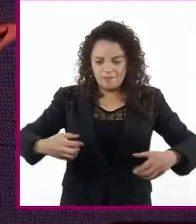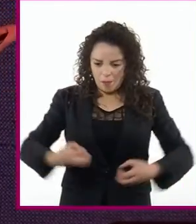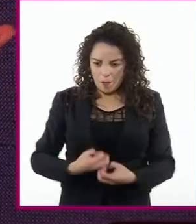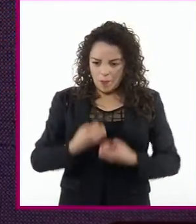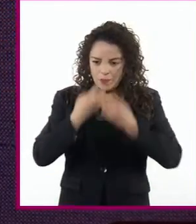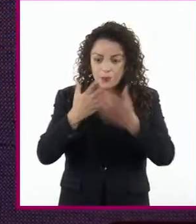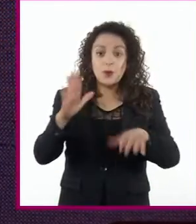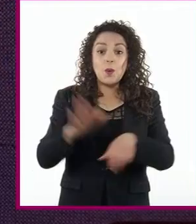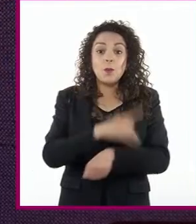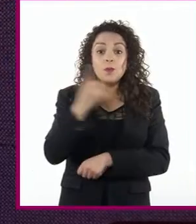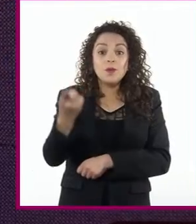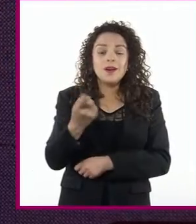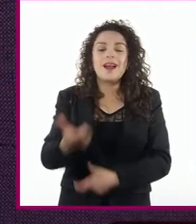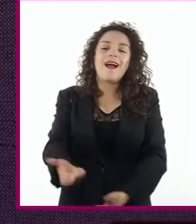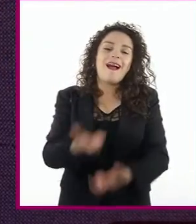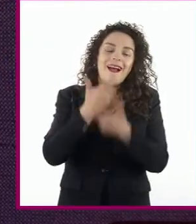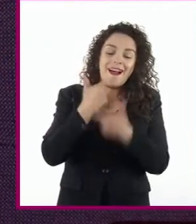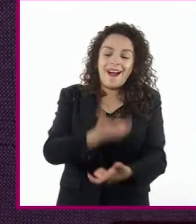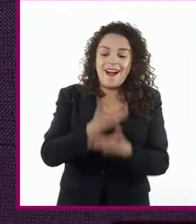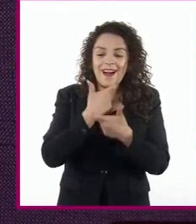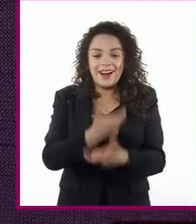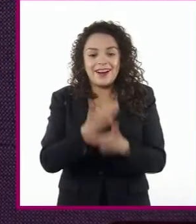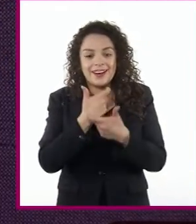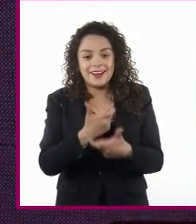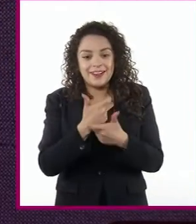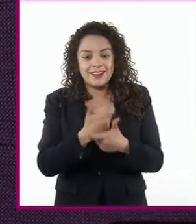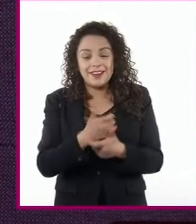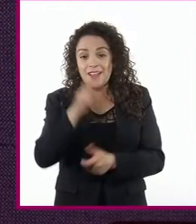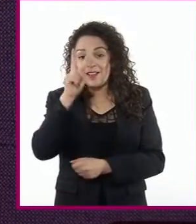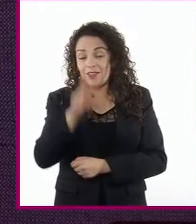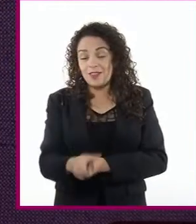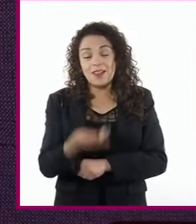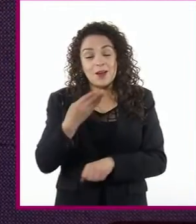risa. ¡Cuánto bien hace reír!